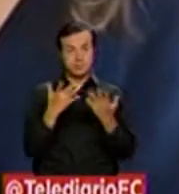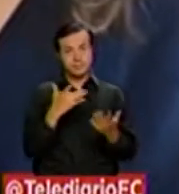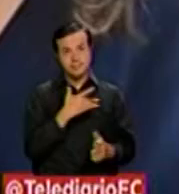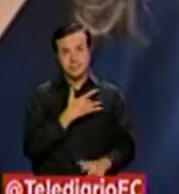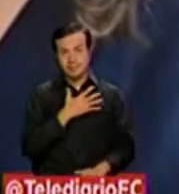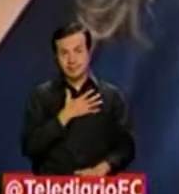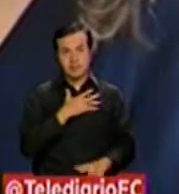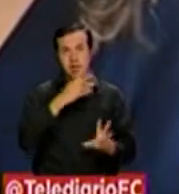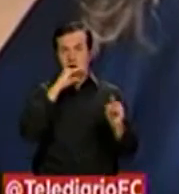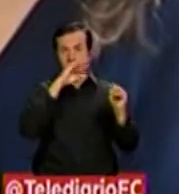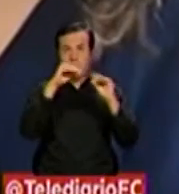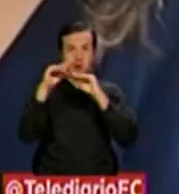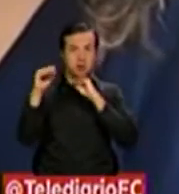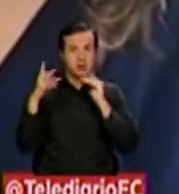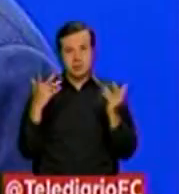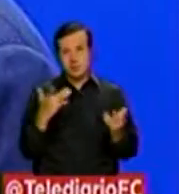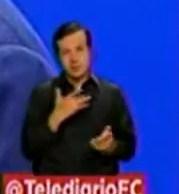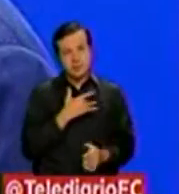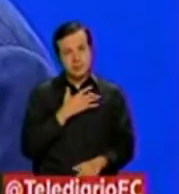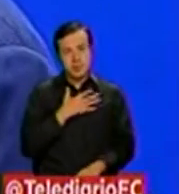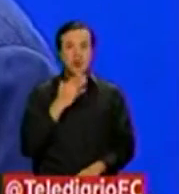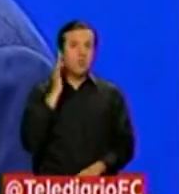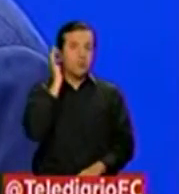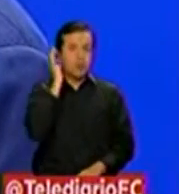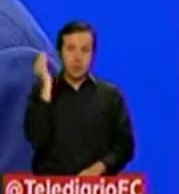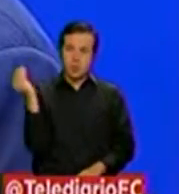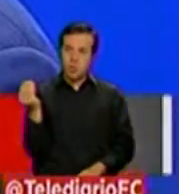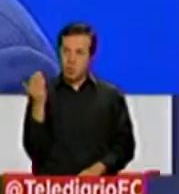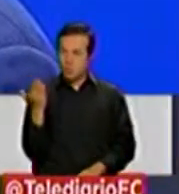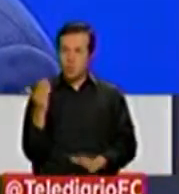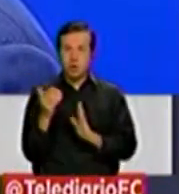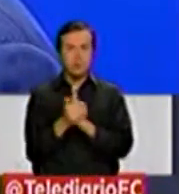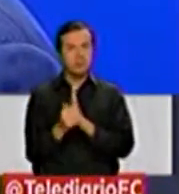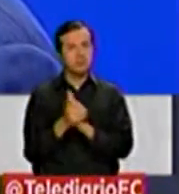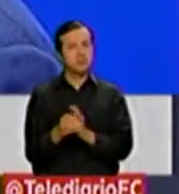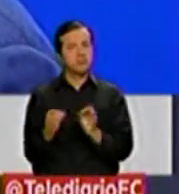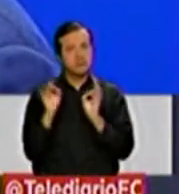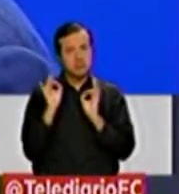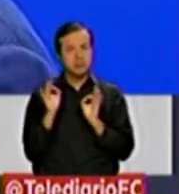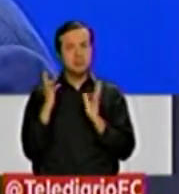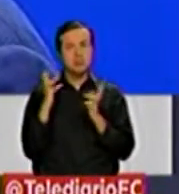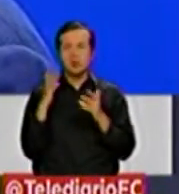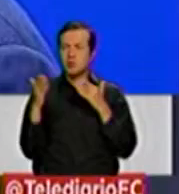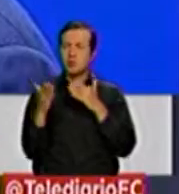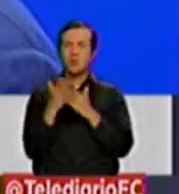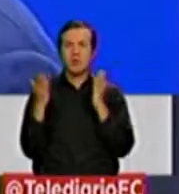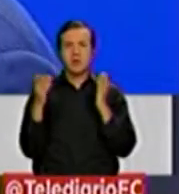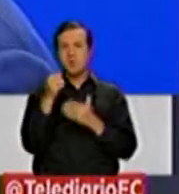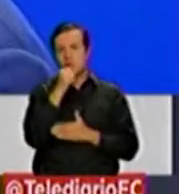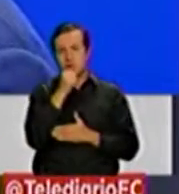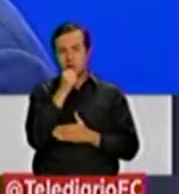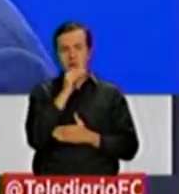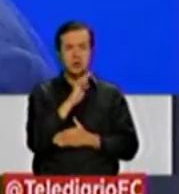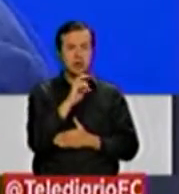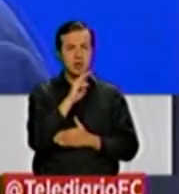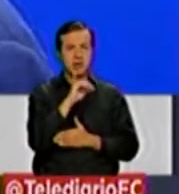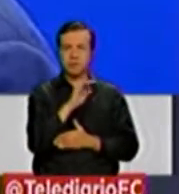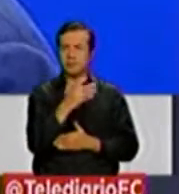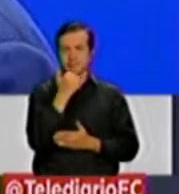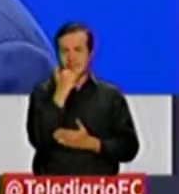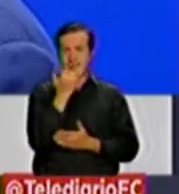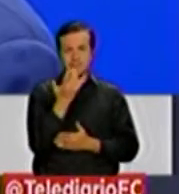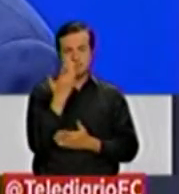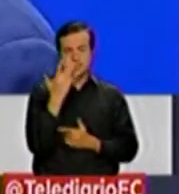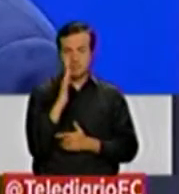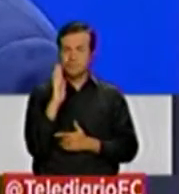que difamen así, qué pena que le hagan daño a una chica tan joven, tan capaz, qué pena que quieran lastimar también a una periodista como Tania con este tipo de cosas. Sí, yo